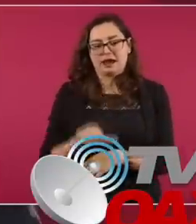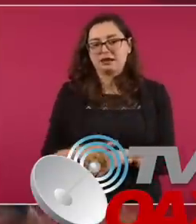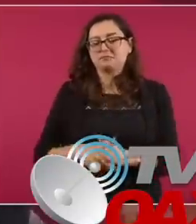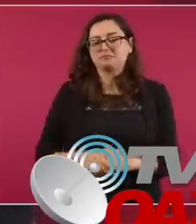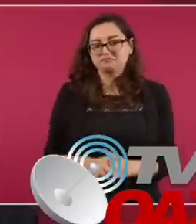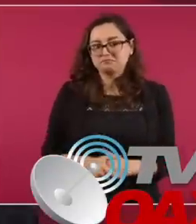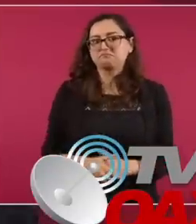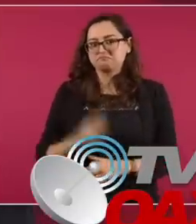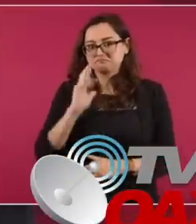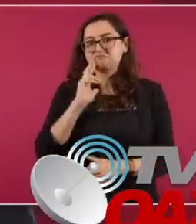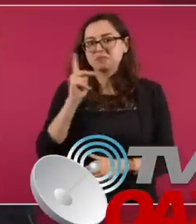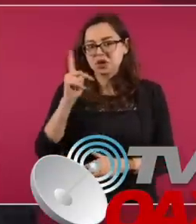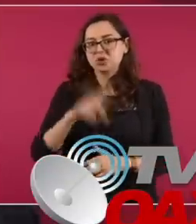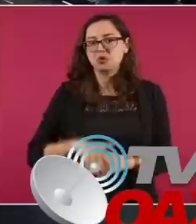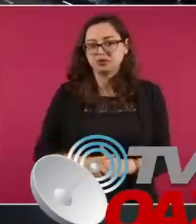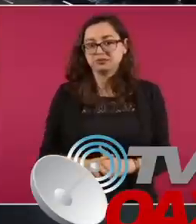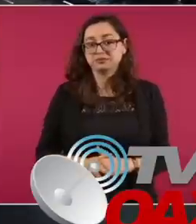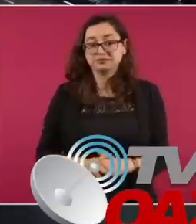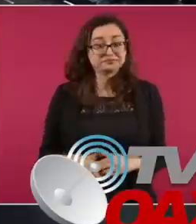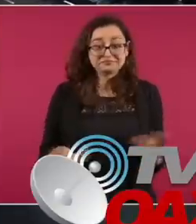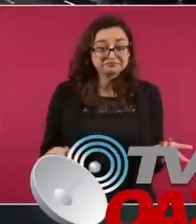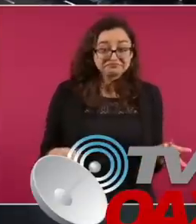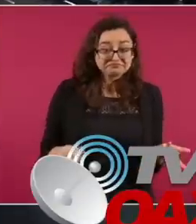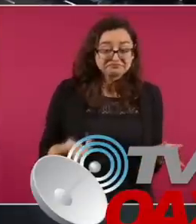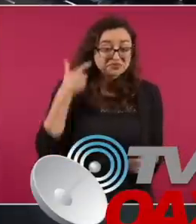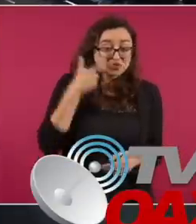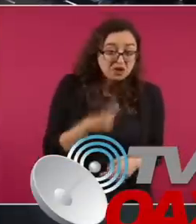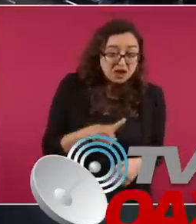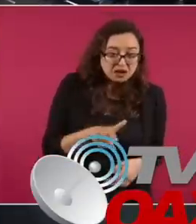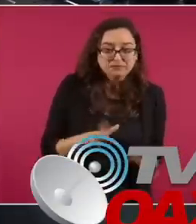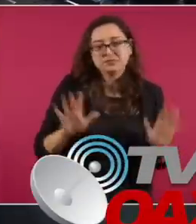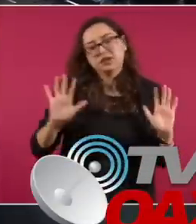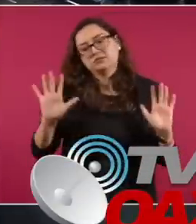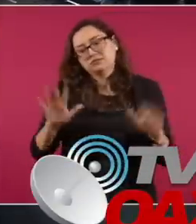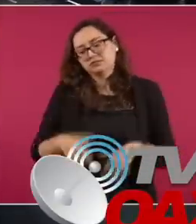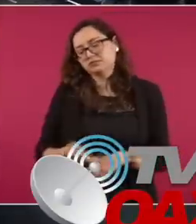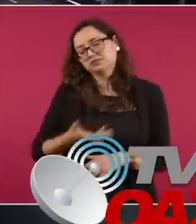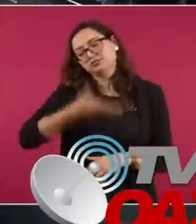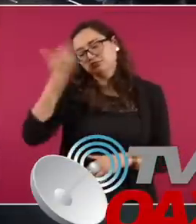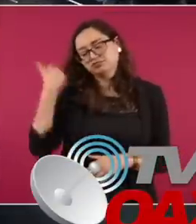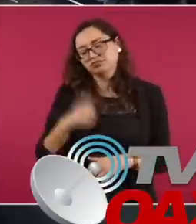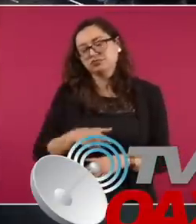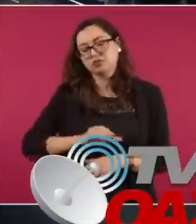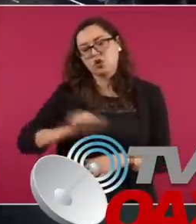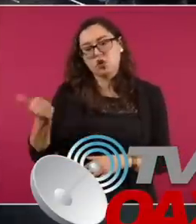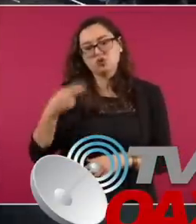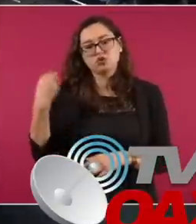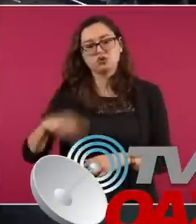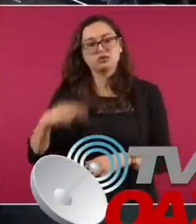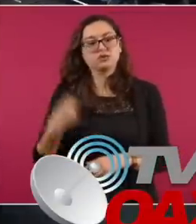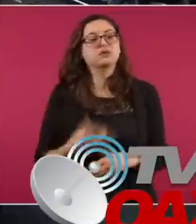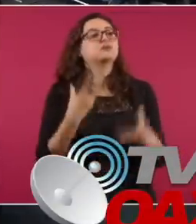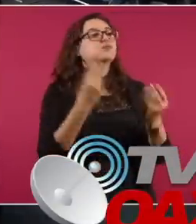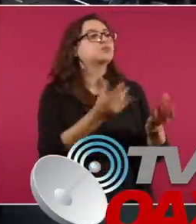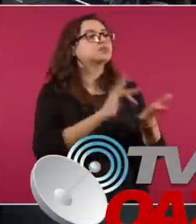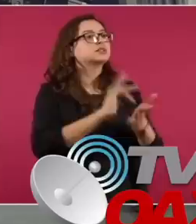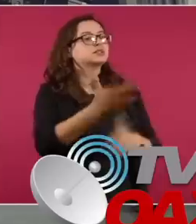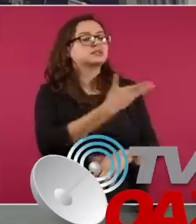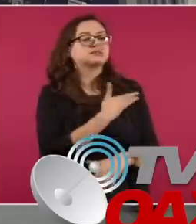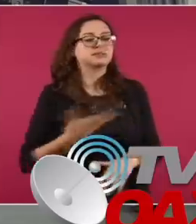si no pues algo que tenga que ver con México desde luego sería todo presidente